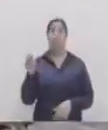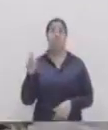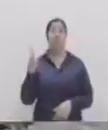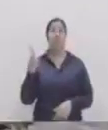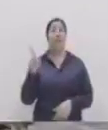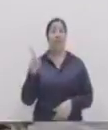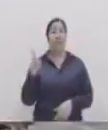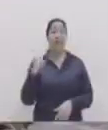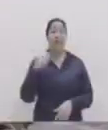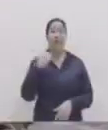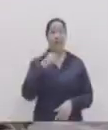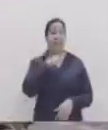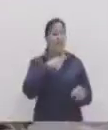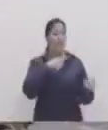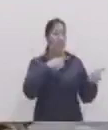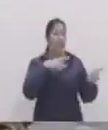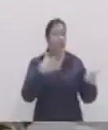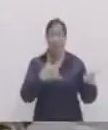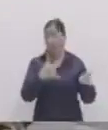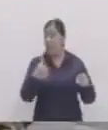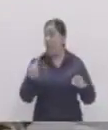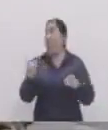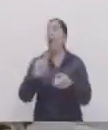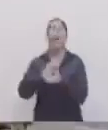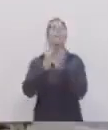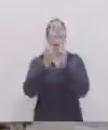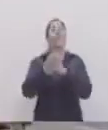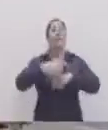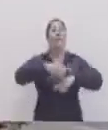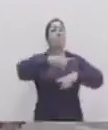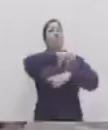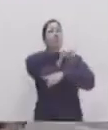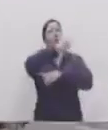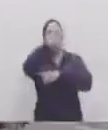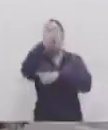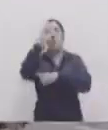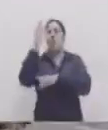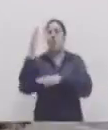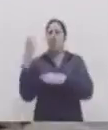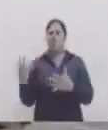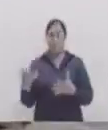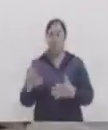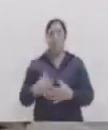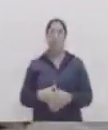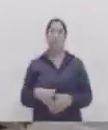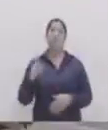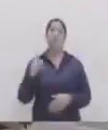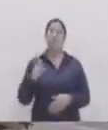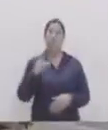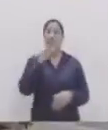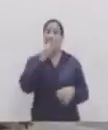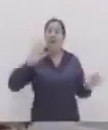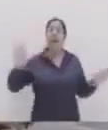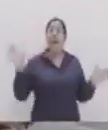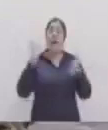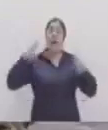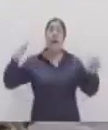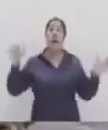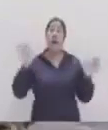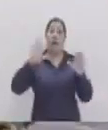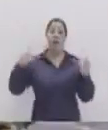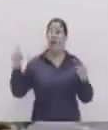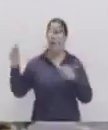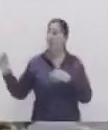nos van a indicar un cambio de temporada o un cambio de clima, ¿verdad? Cuando estas aves migratorias